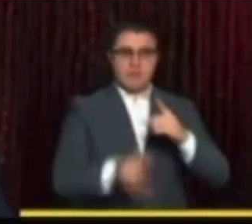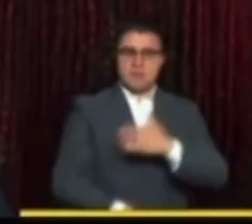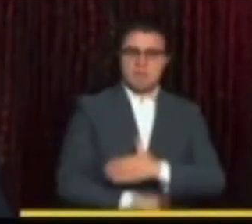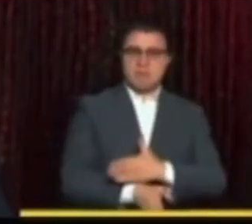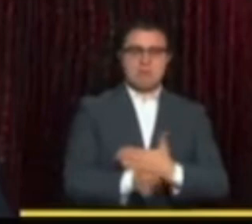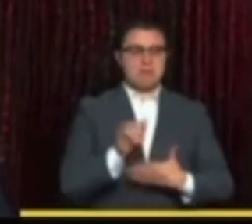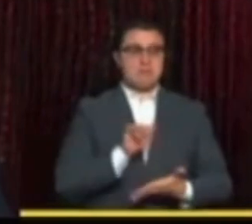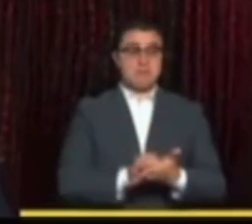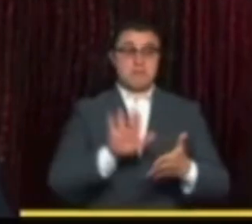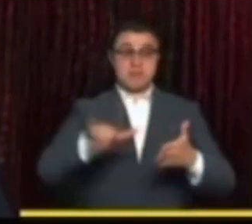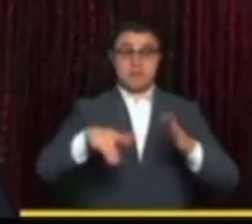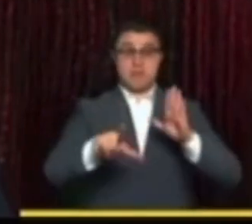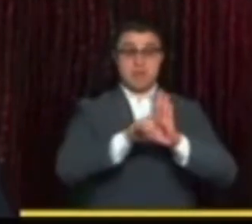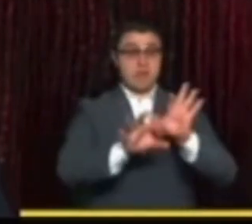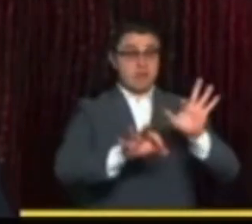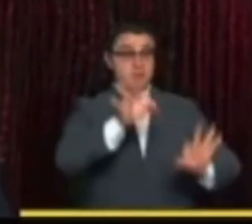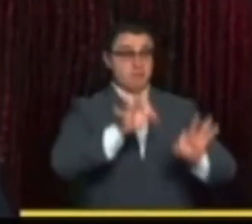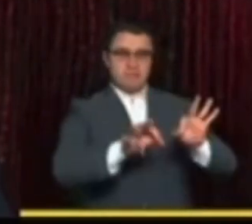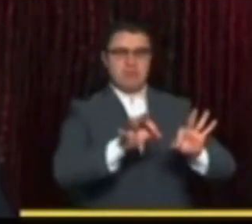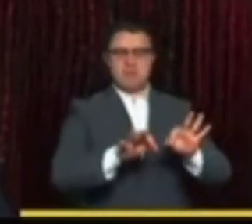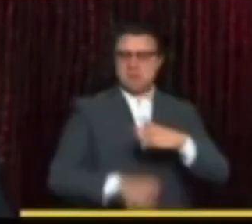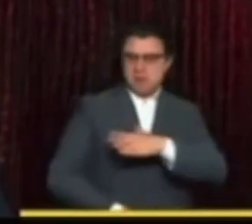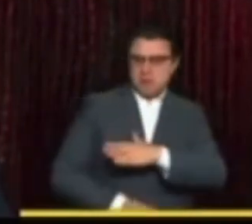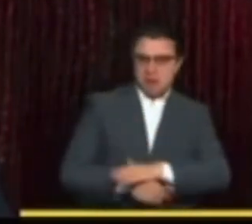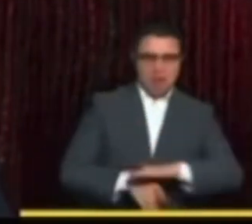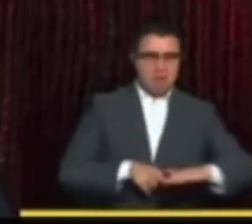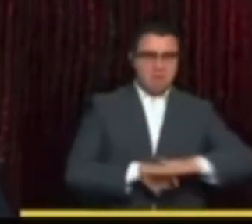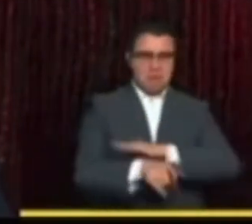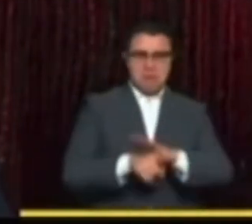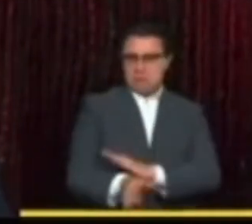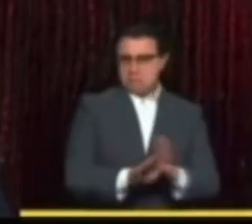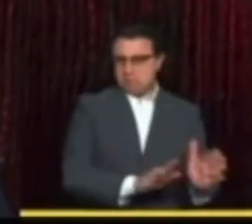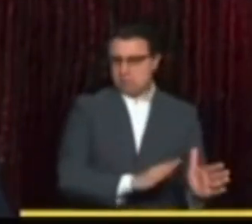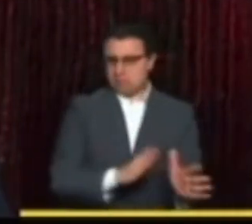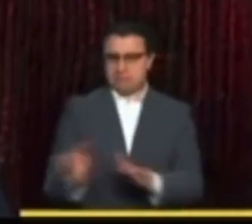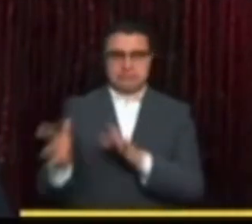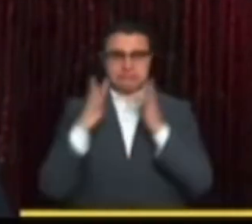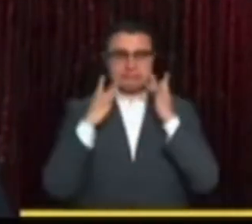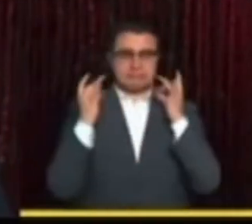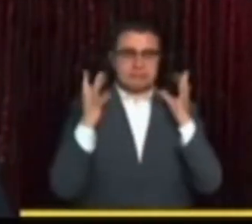labor de genocidio y de terror sobre el pueblo.